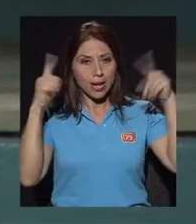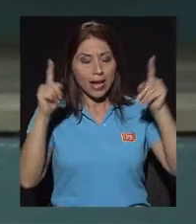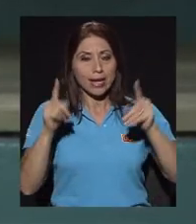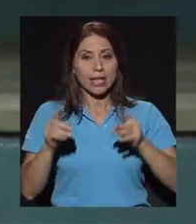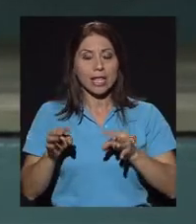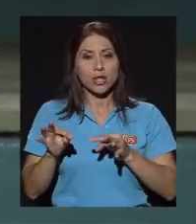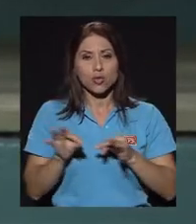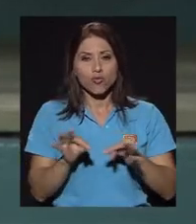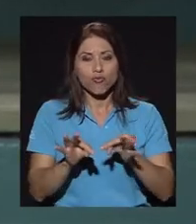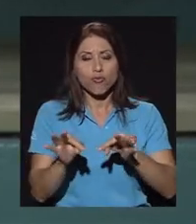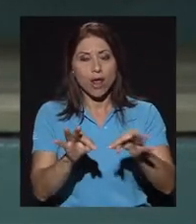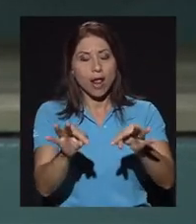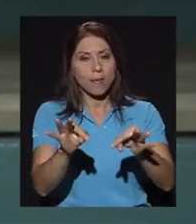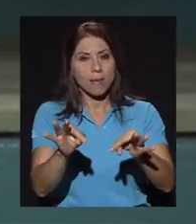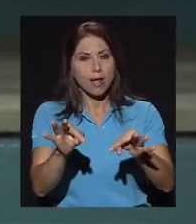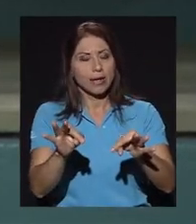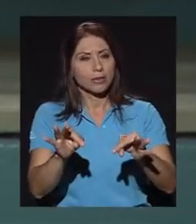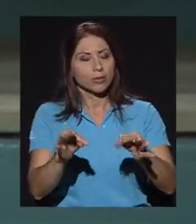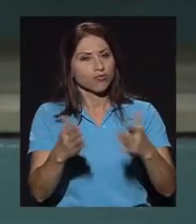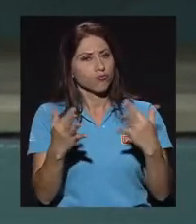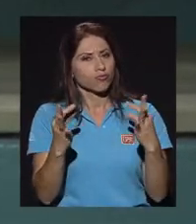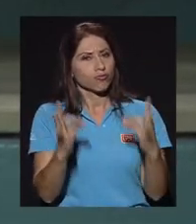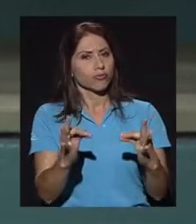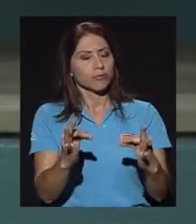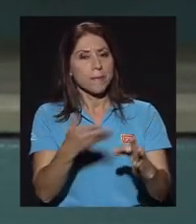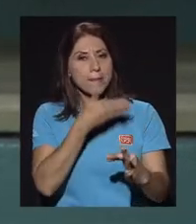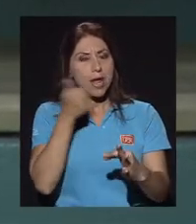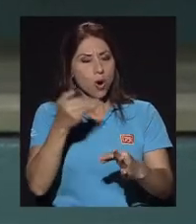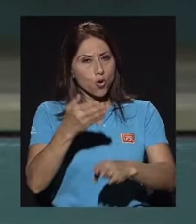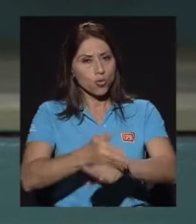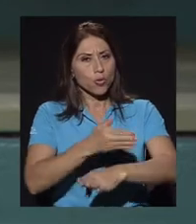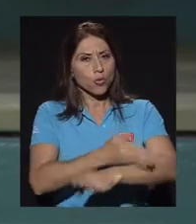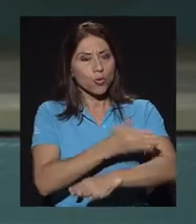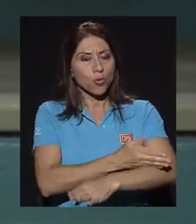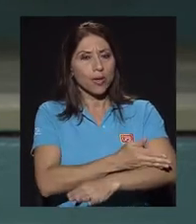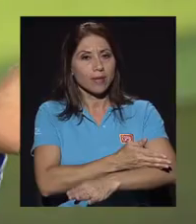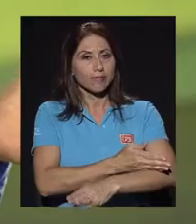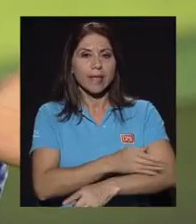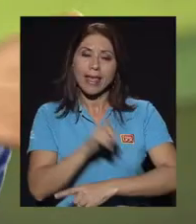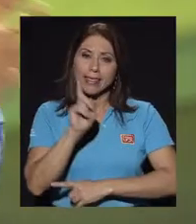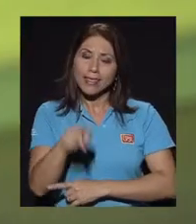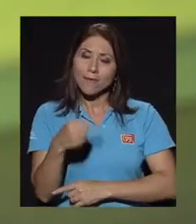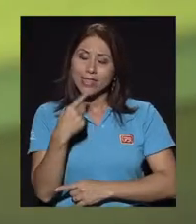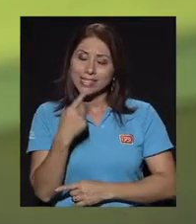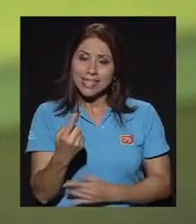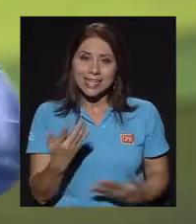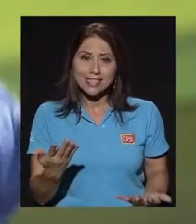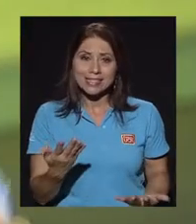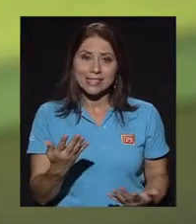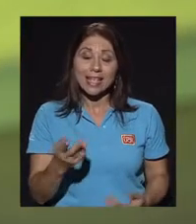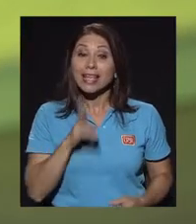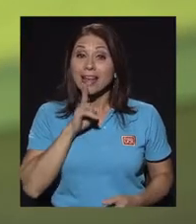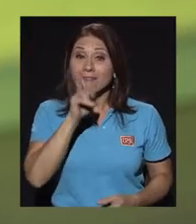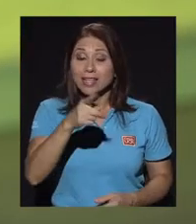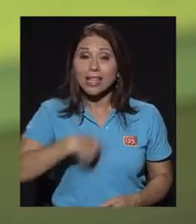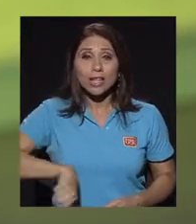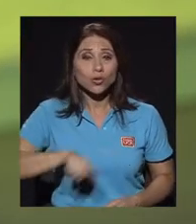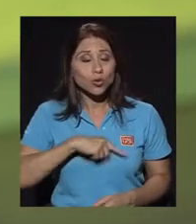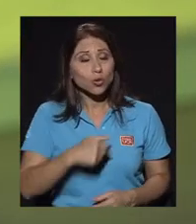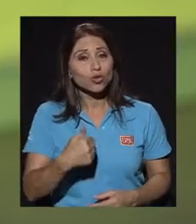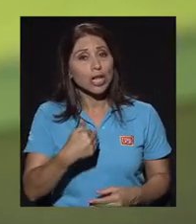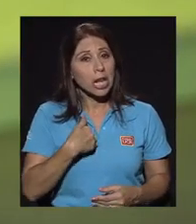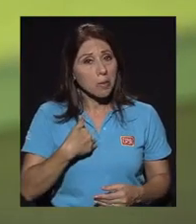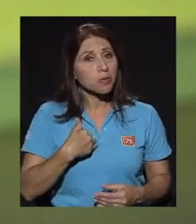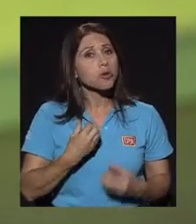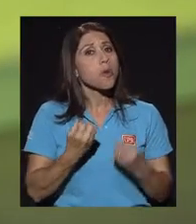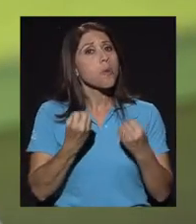Turrialba posible, para la mejor Turrialba posible, pues tengo que decirles que la verdad que tenemos un alto grado